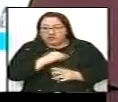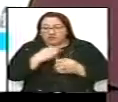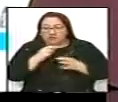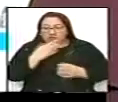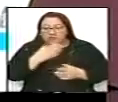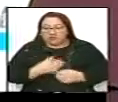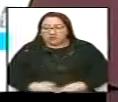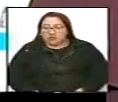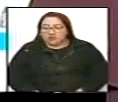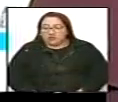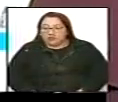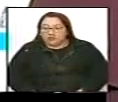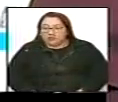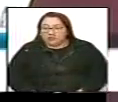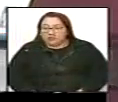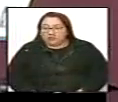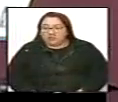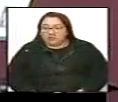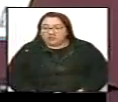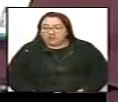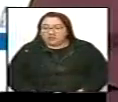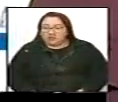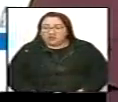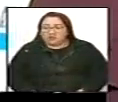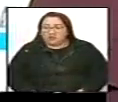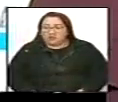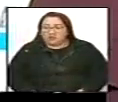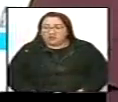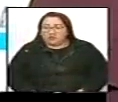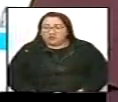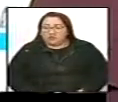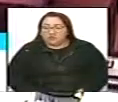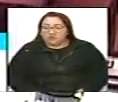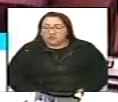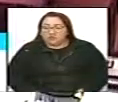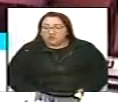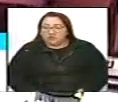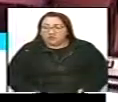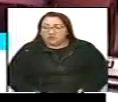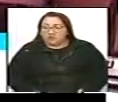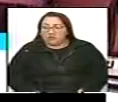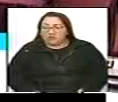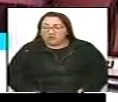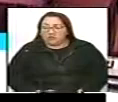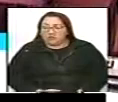Público. Gracias, señor presidente. Perdón, hay una interrupción del congresista Arce. ¿Como